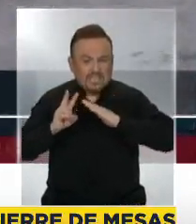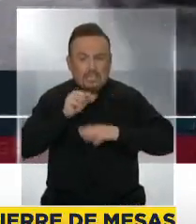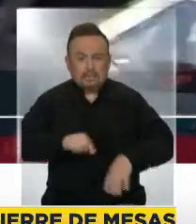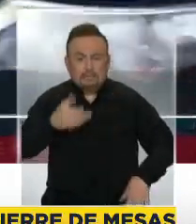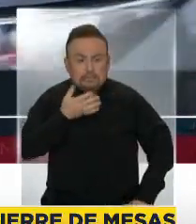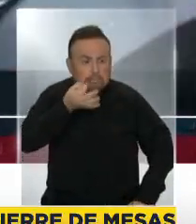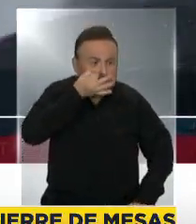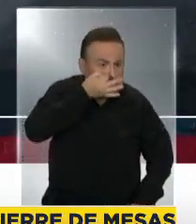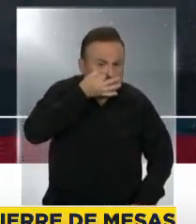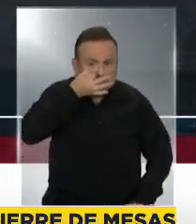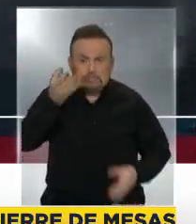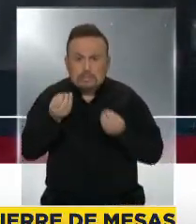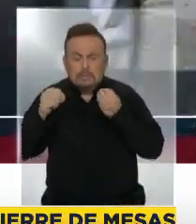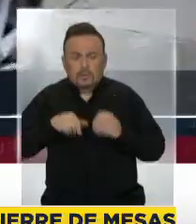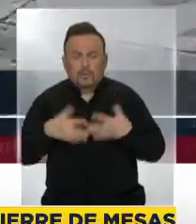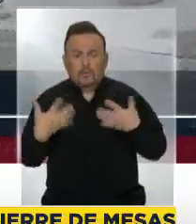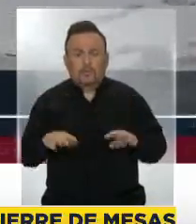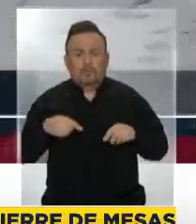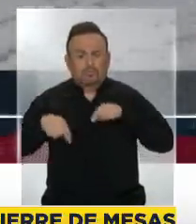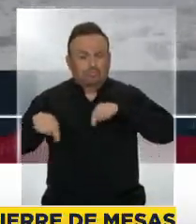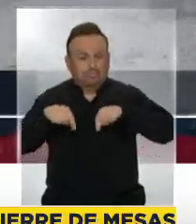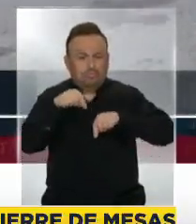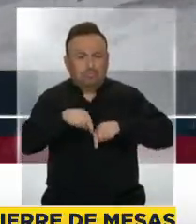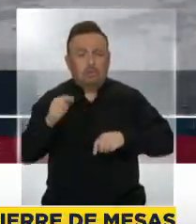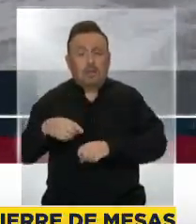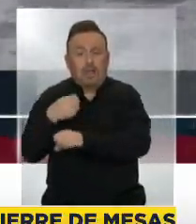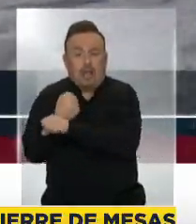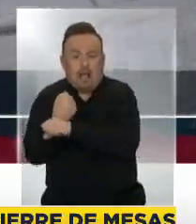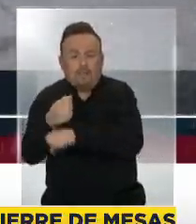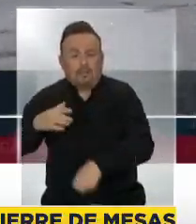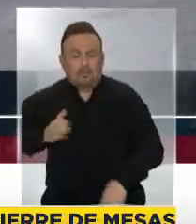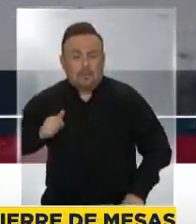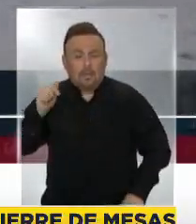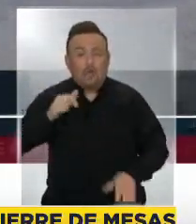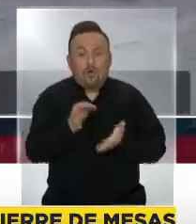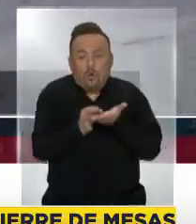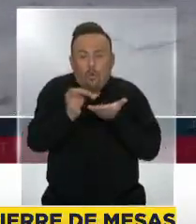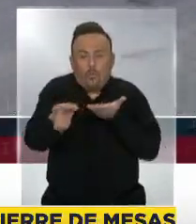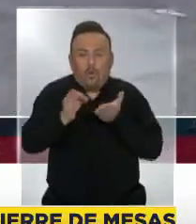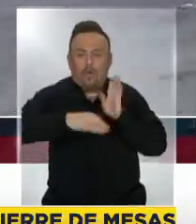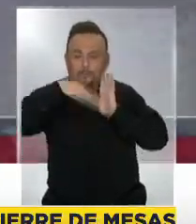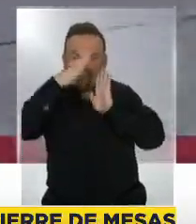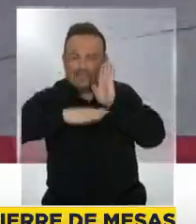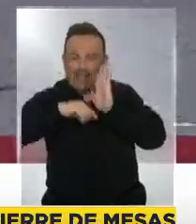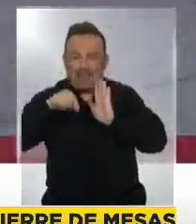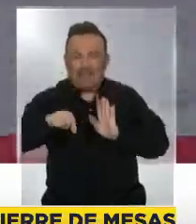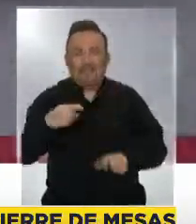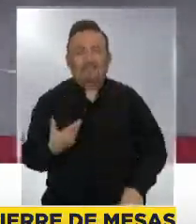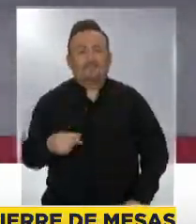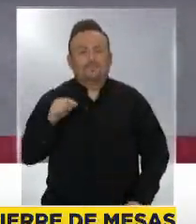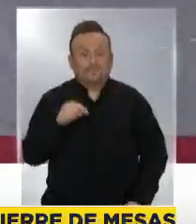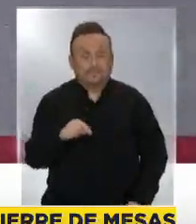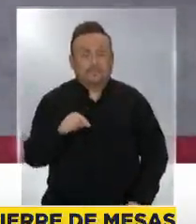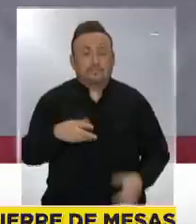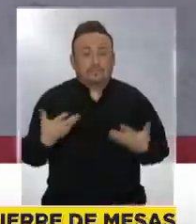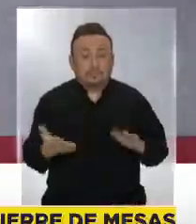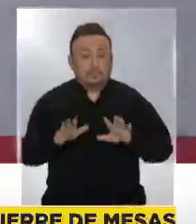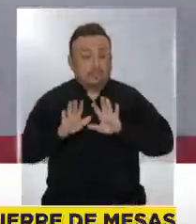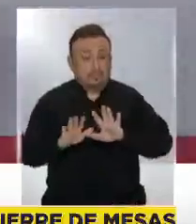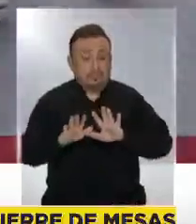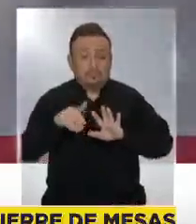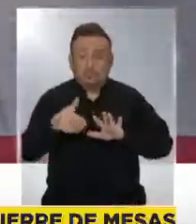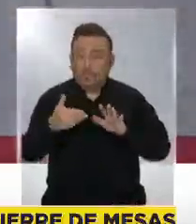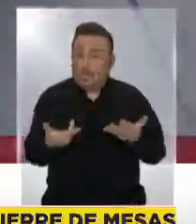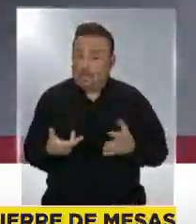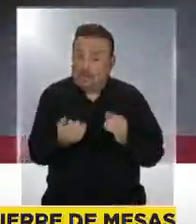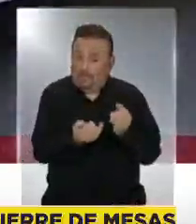a propósito de este tremendo operativo policial que se ve allí en la comuna, claro, de La Pintana. Y todavía falta por conocer los antecedentes respecto de si es que tal cual, como es hasta